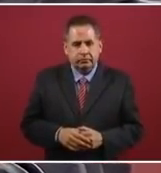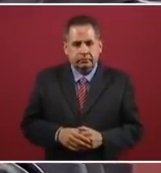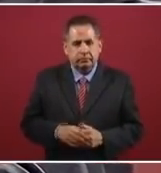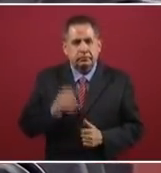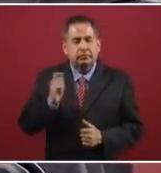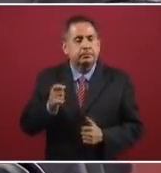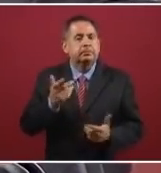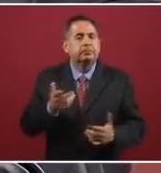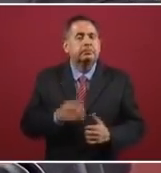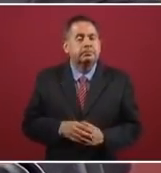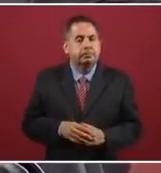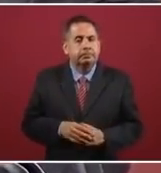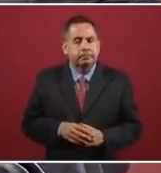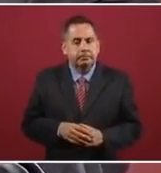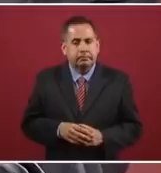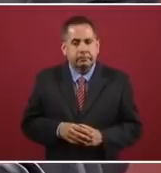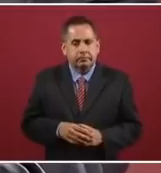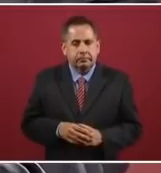hacer